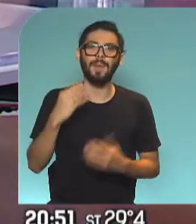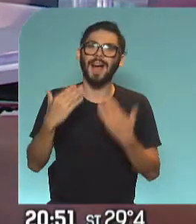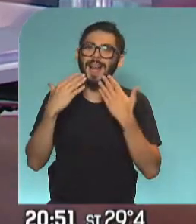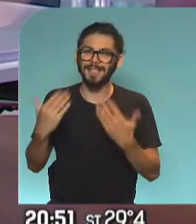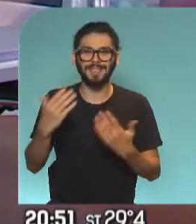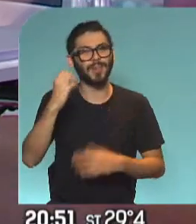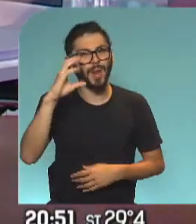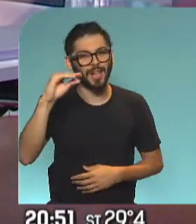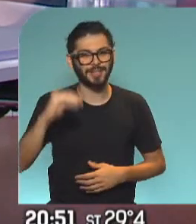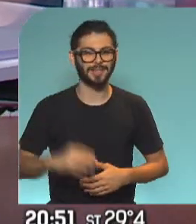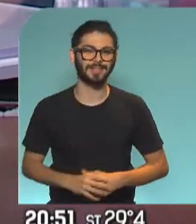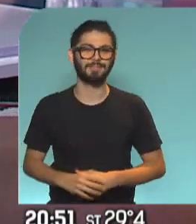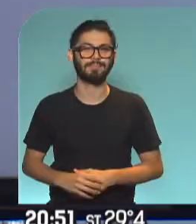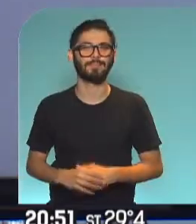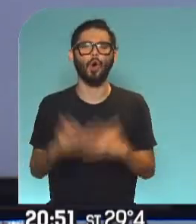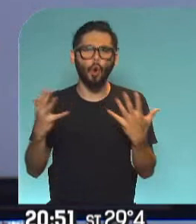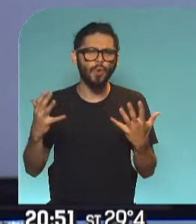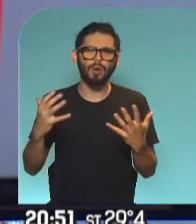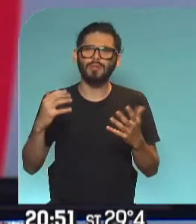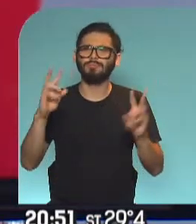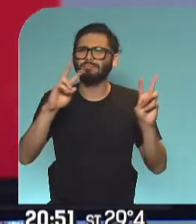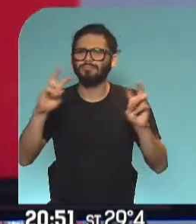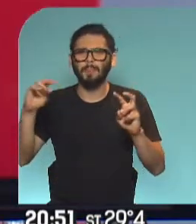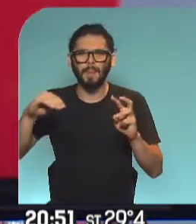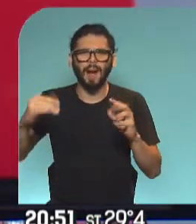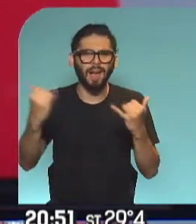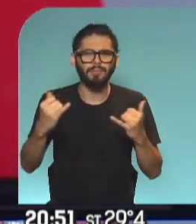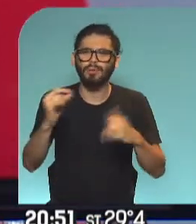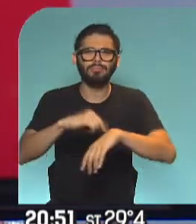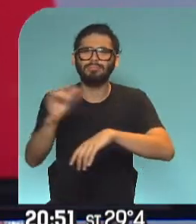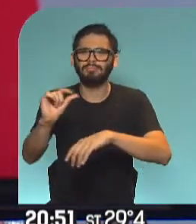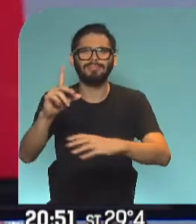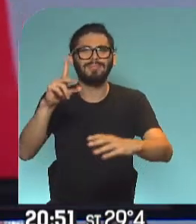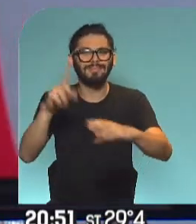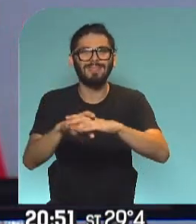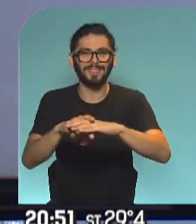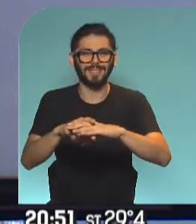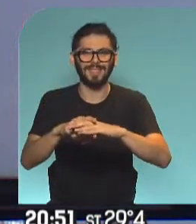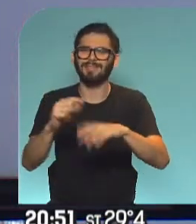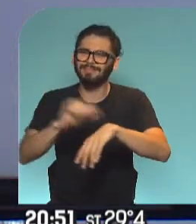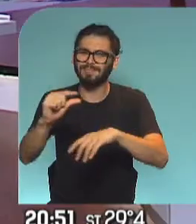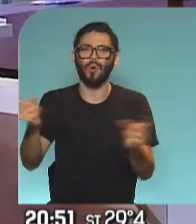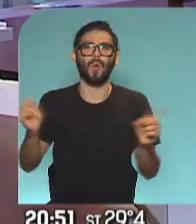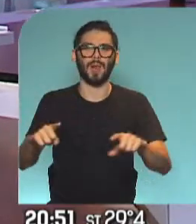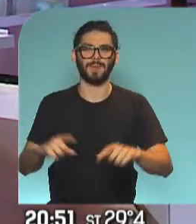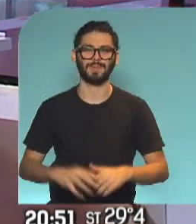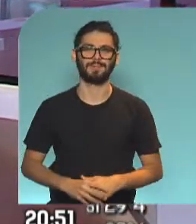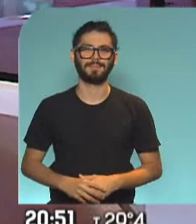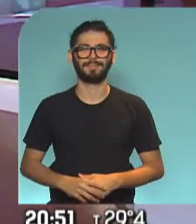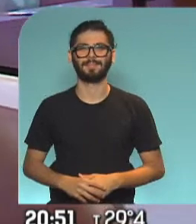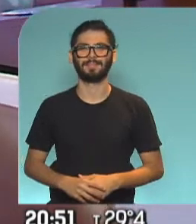a nosotros por supuesto que nos quedaba mucho más para compartir con ustedes pero tenemos que hacer una pequeña pausa en esta edición central en seguida venimos